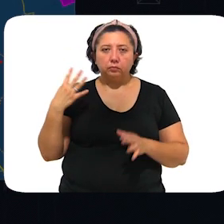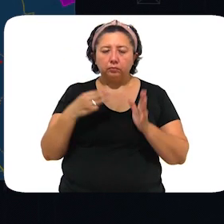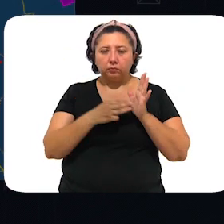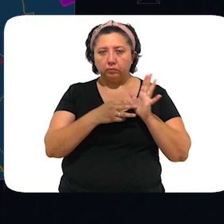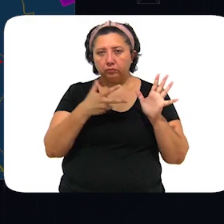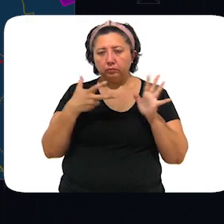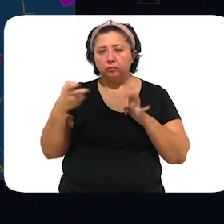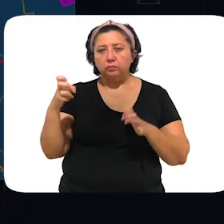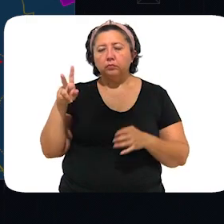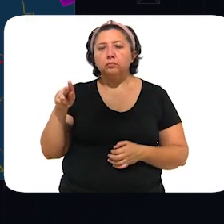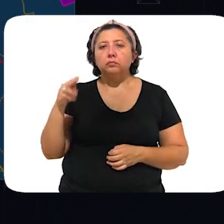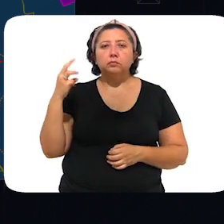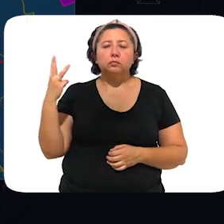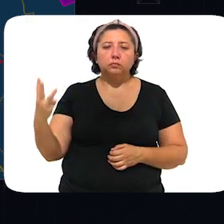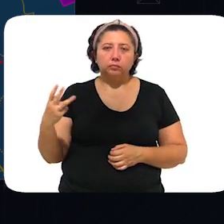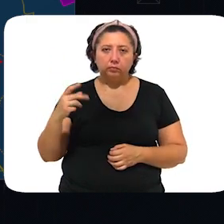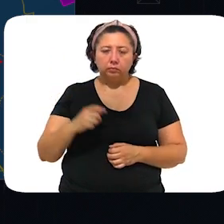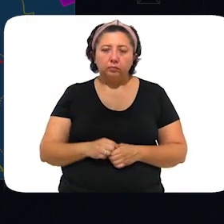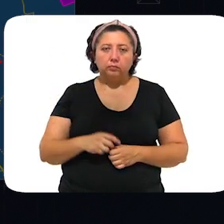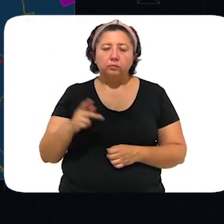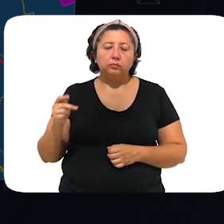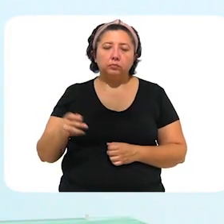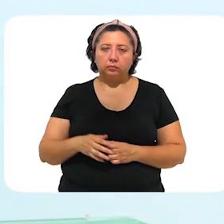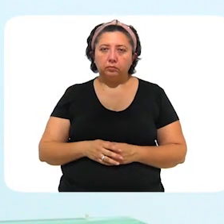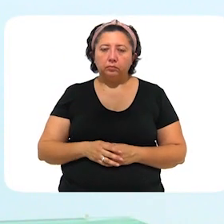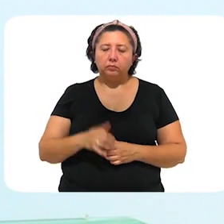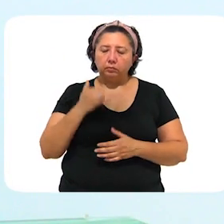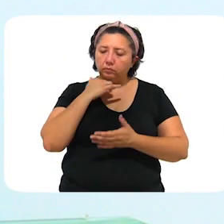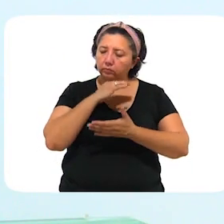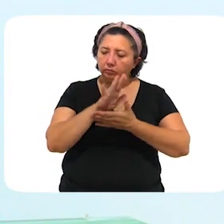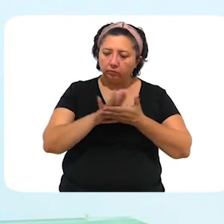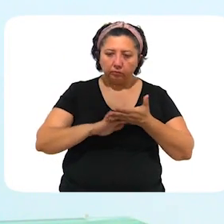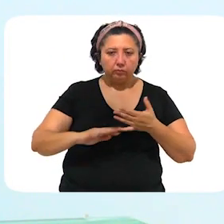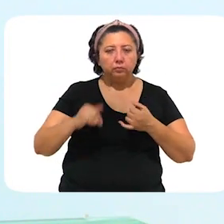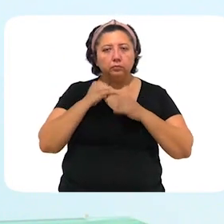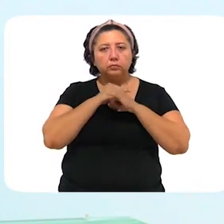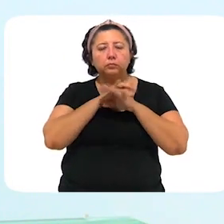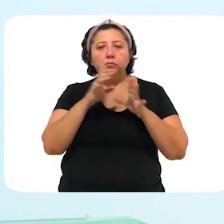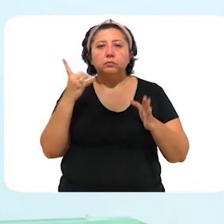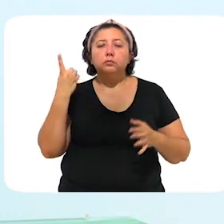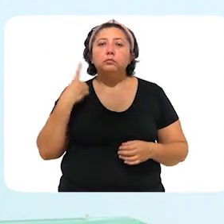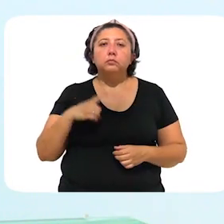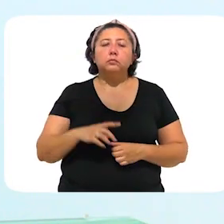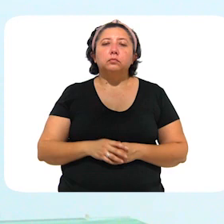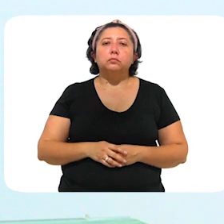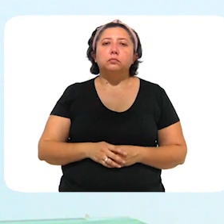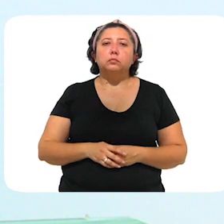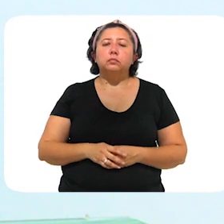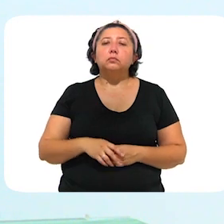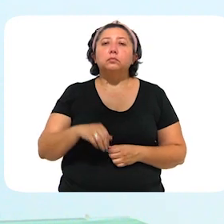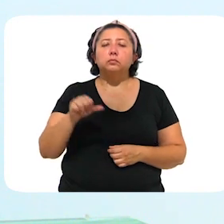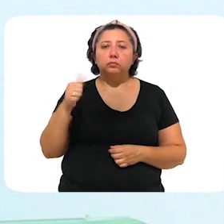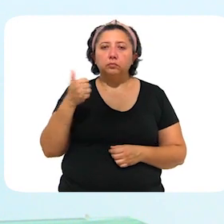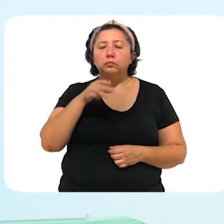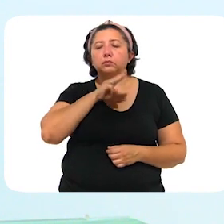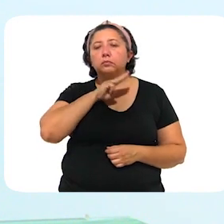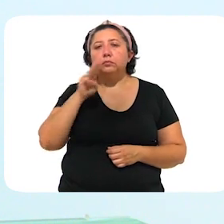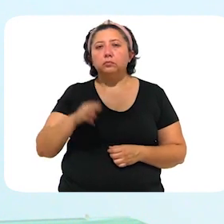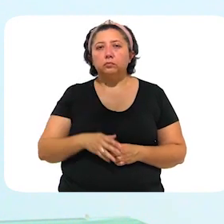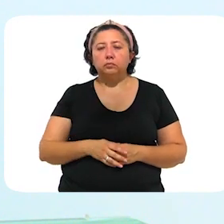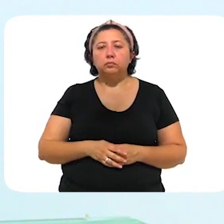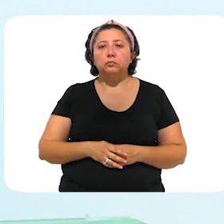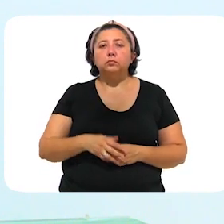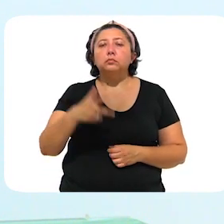mil 883 en la zona poniente lamentablemente en este parte médico informamos de 11 fallecimientos